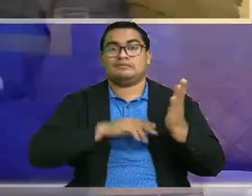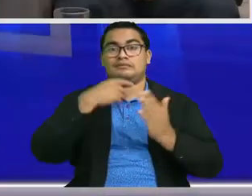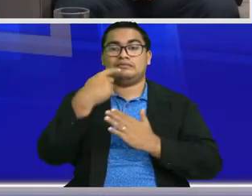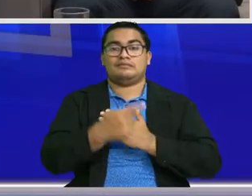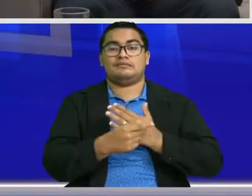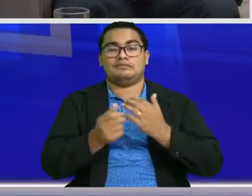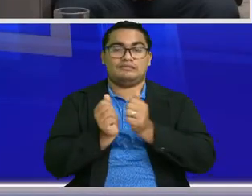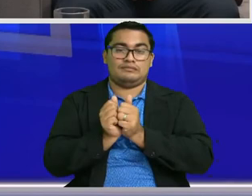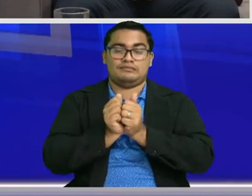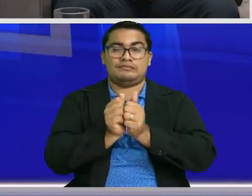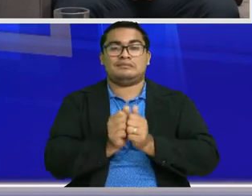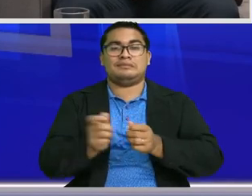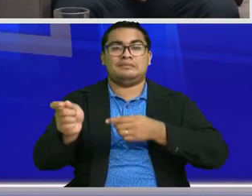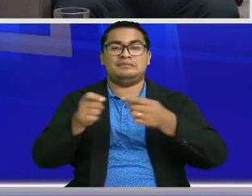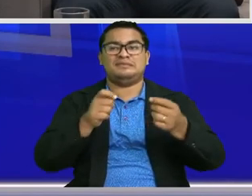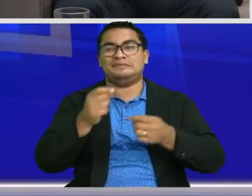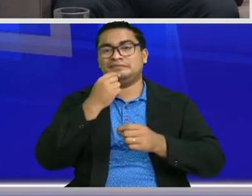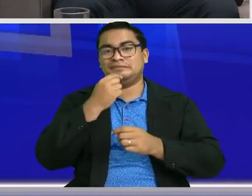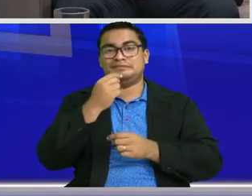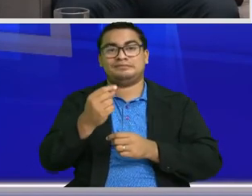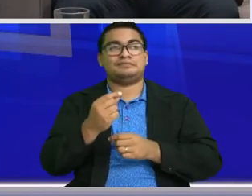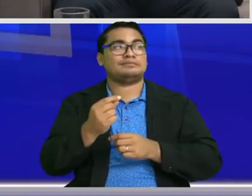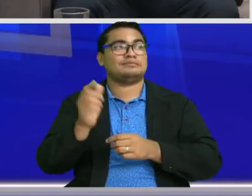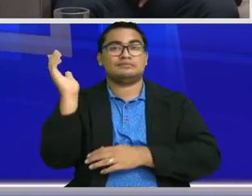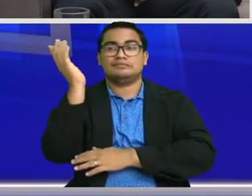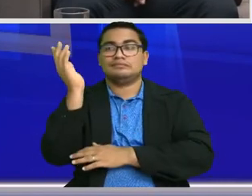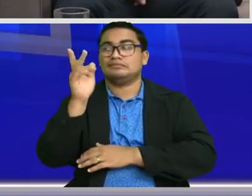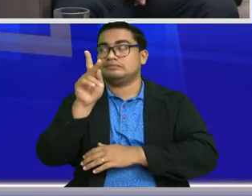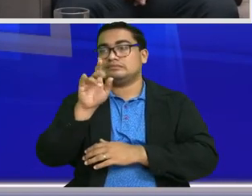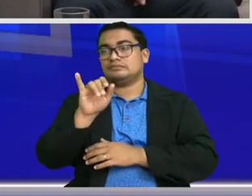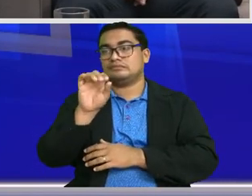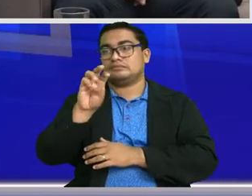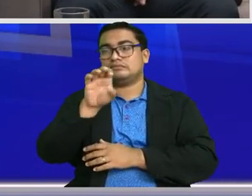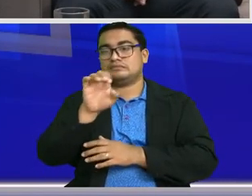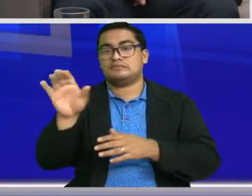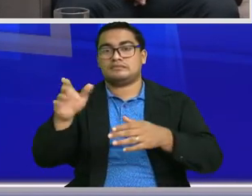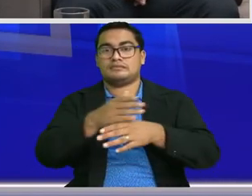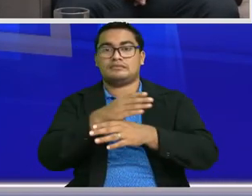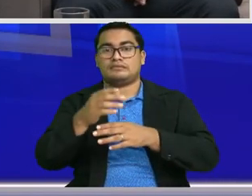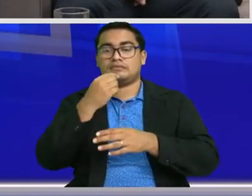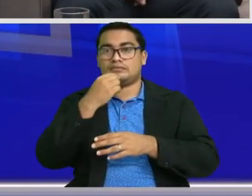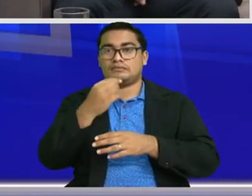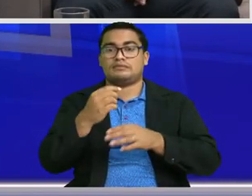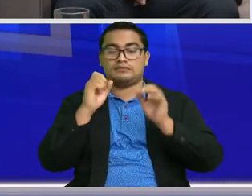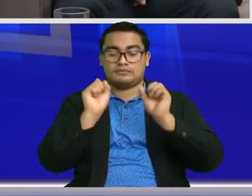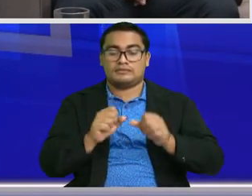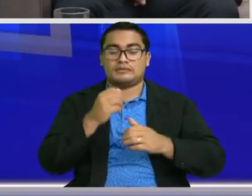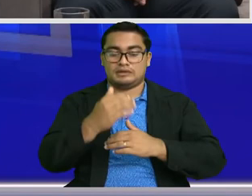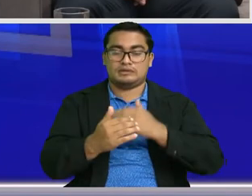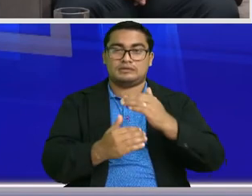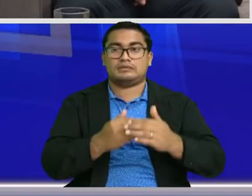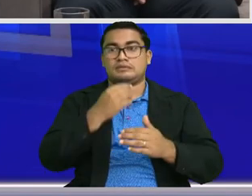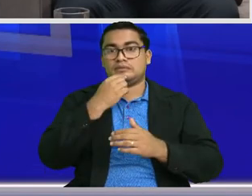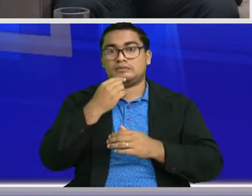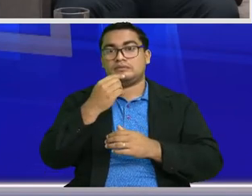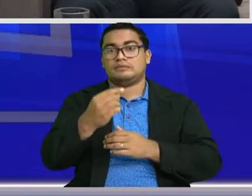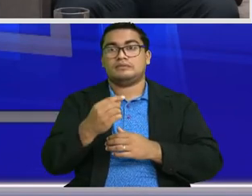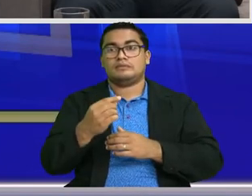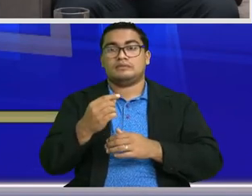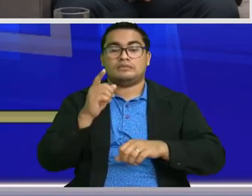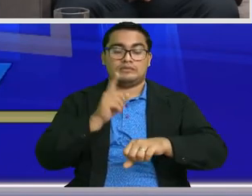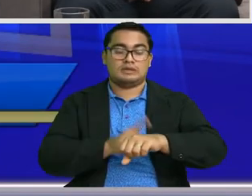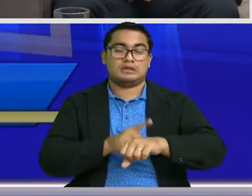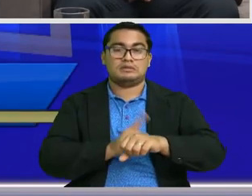Acompañamiento de Aceleración de Negocios Prospera, Expo PYME y otras plataformas van a ser sujeto de un proceso de mentorías en un